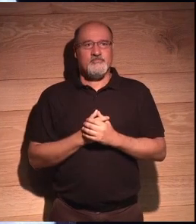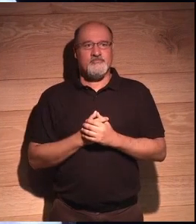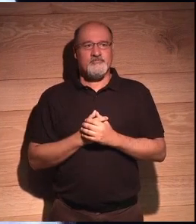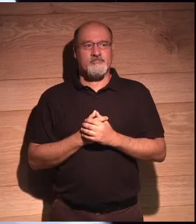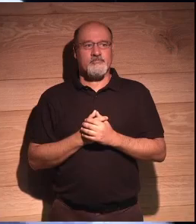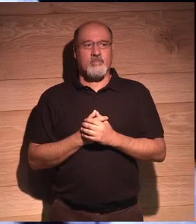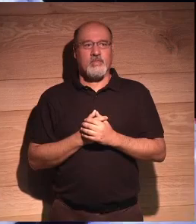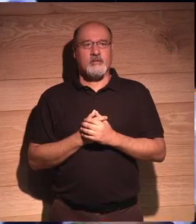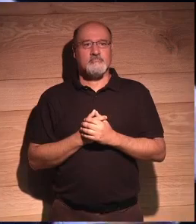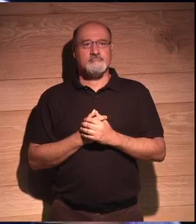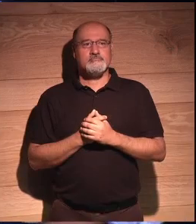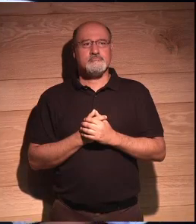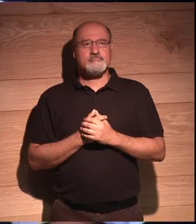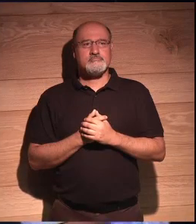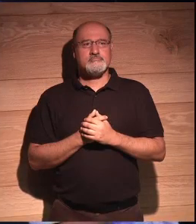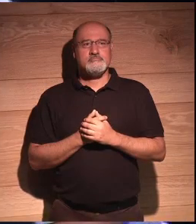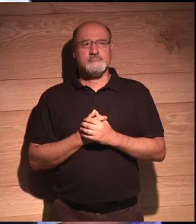cuando empiezan